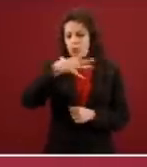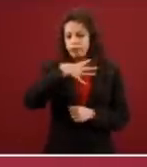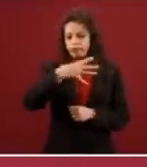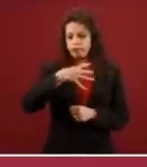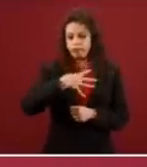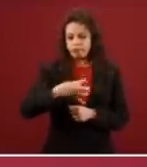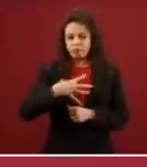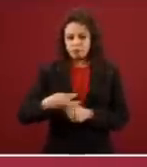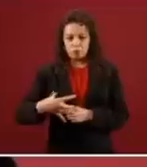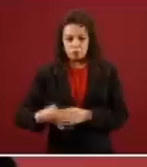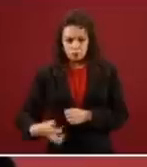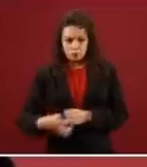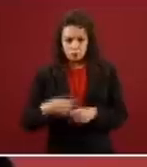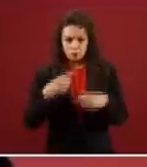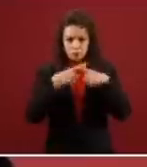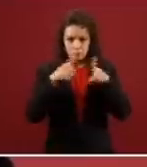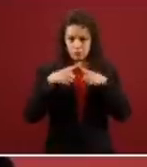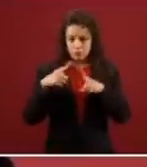muy